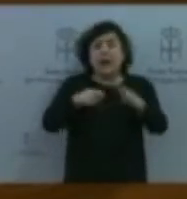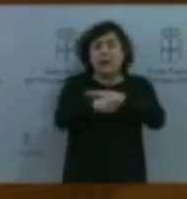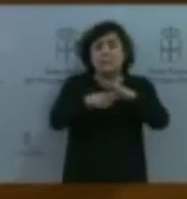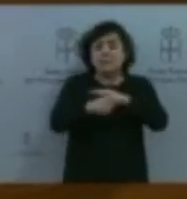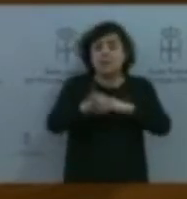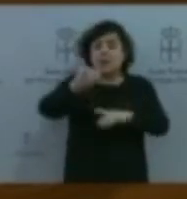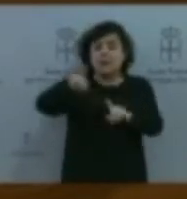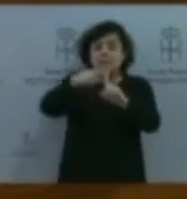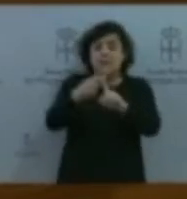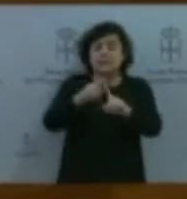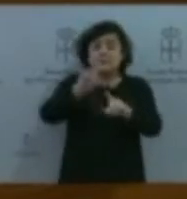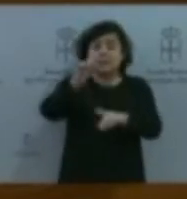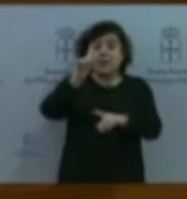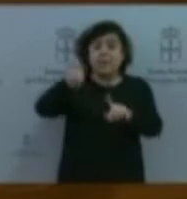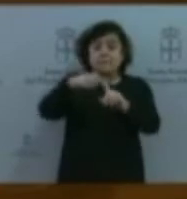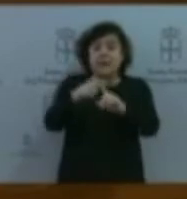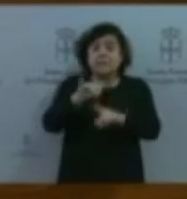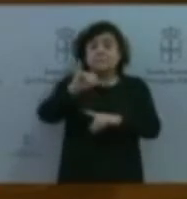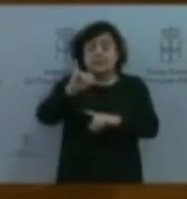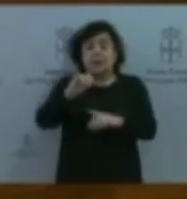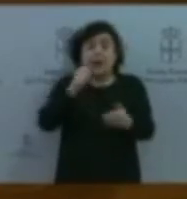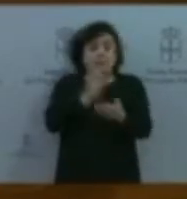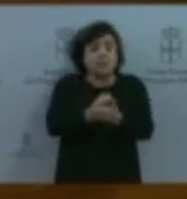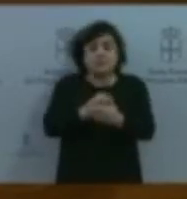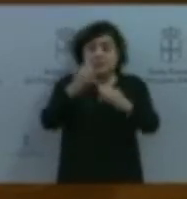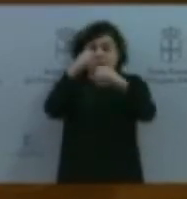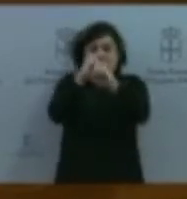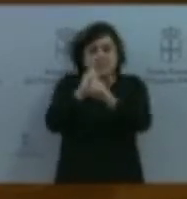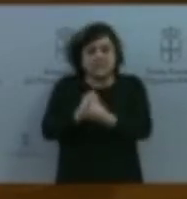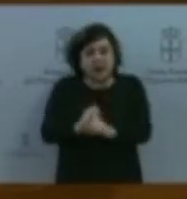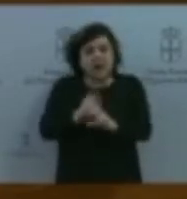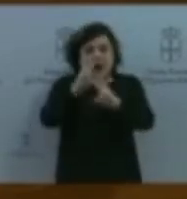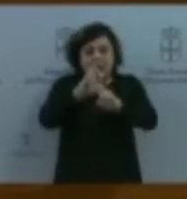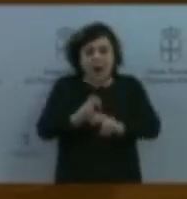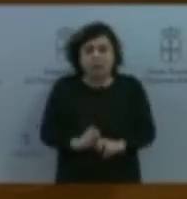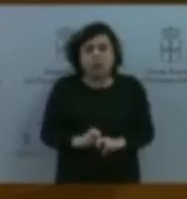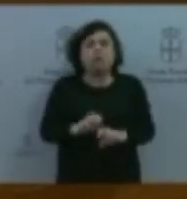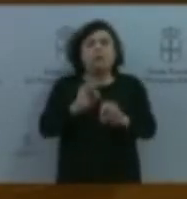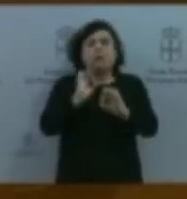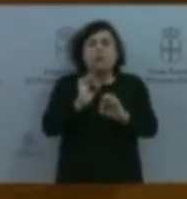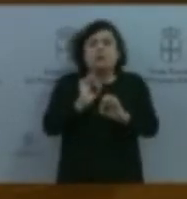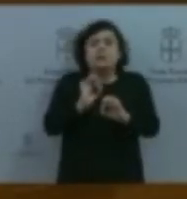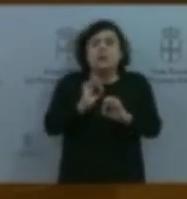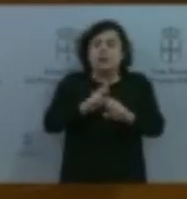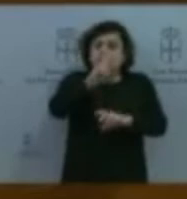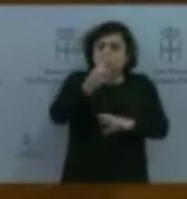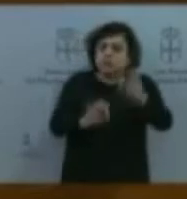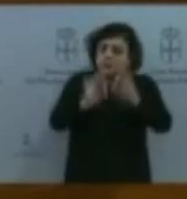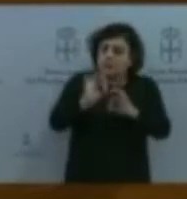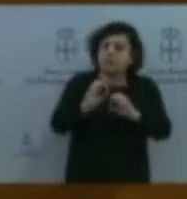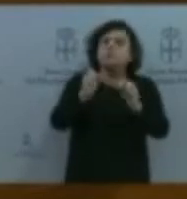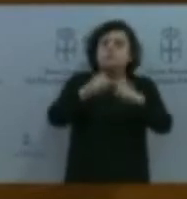apuesta por la investigación, apuesta, por cierto, que se da en el anteproyecto de presupuestos generales del Estado, con un incremento del